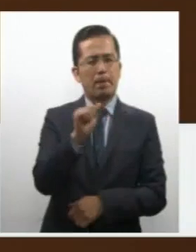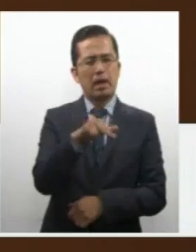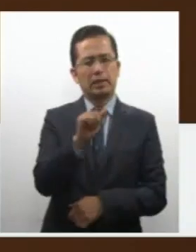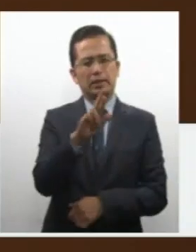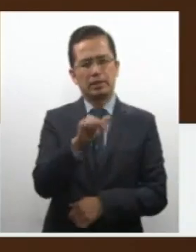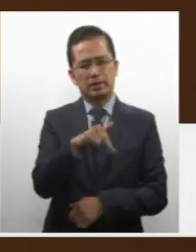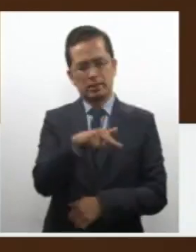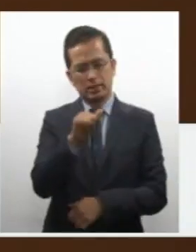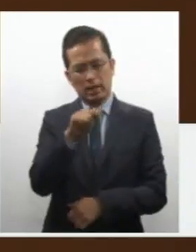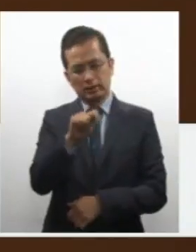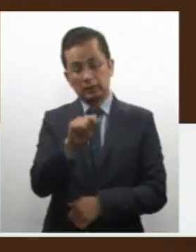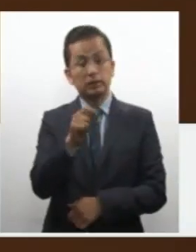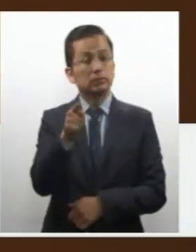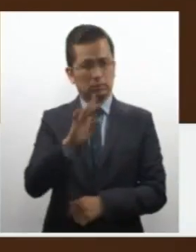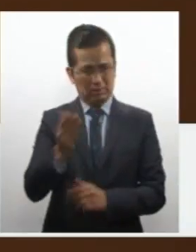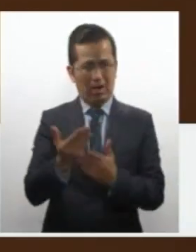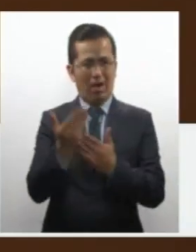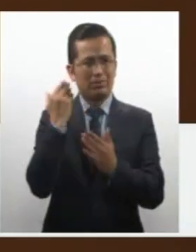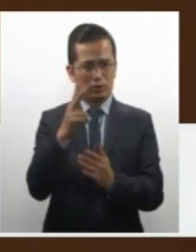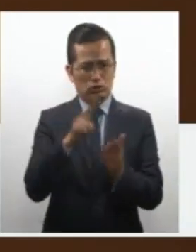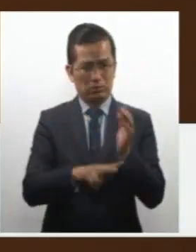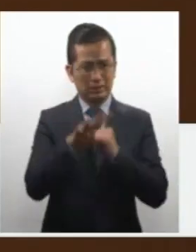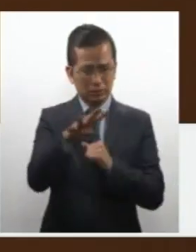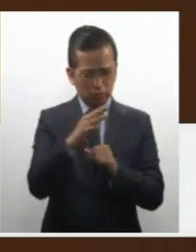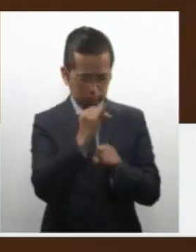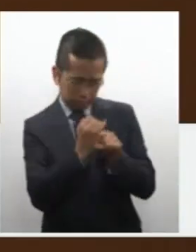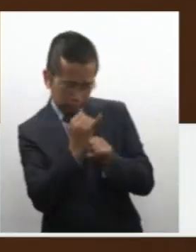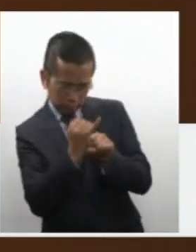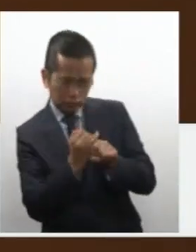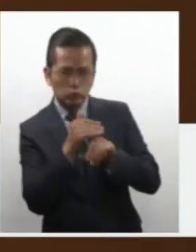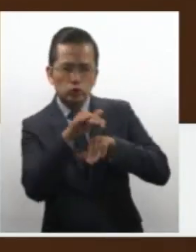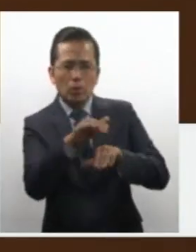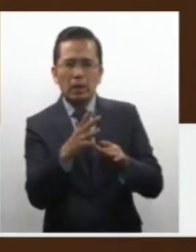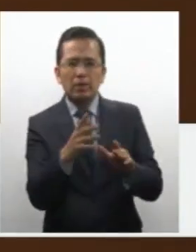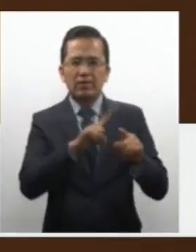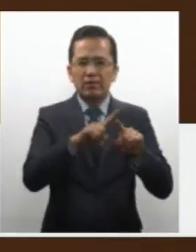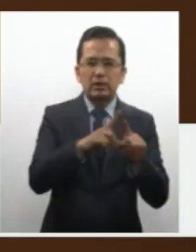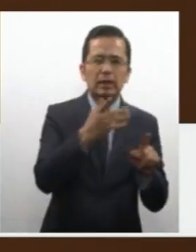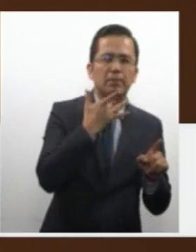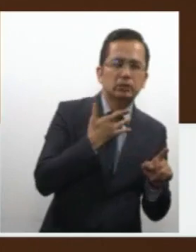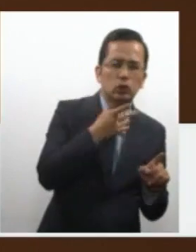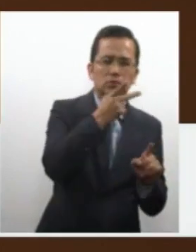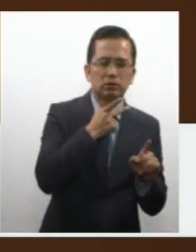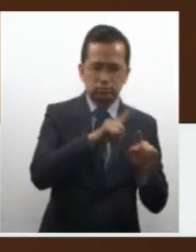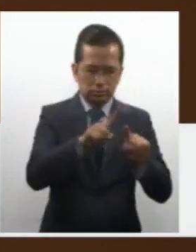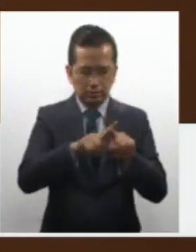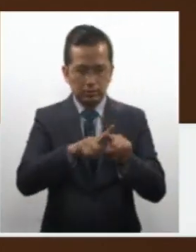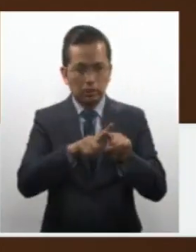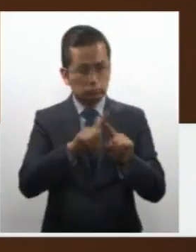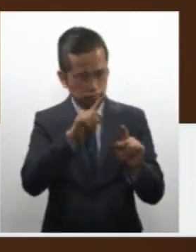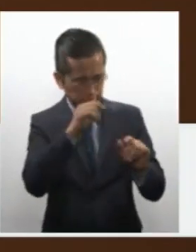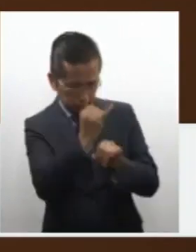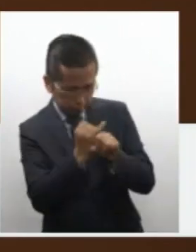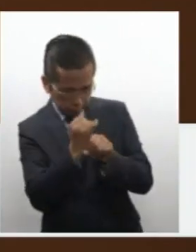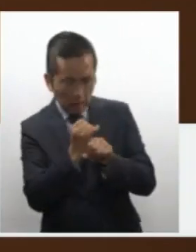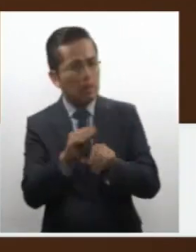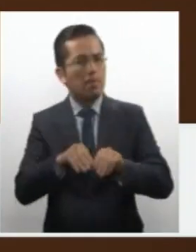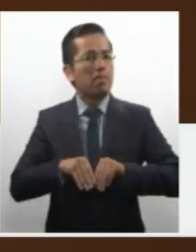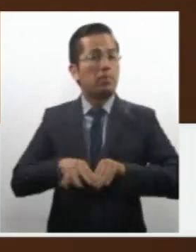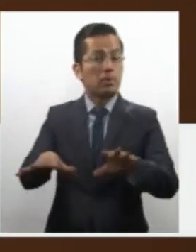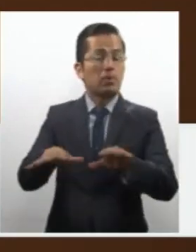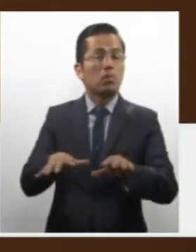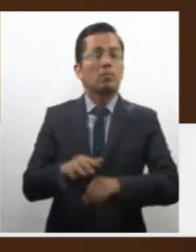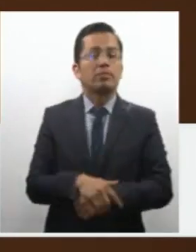en México. Y una de sus conclusiones es que estos combustibles,